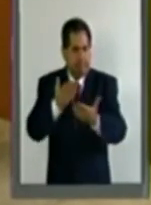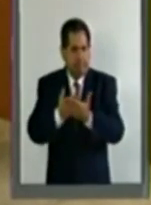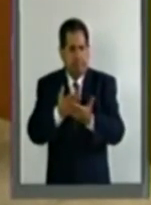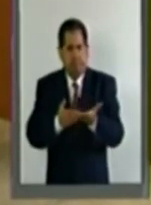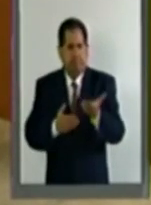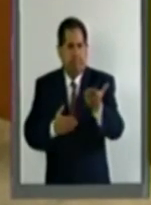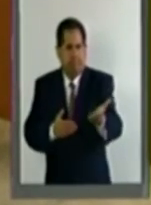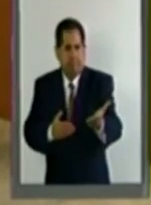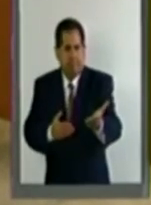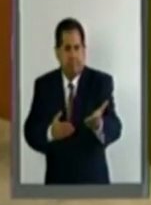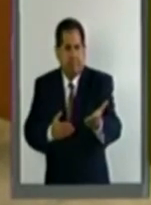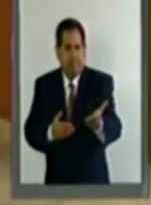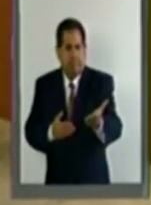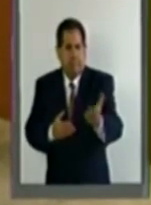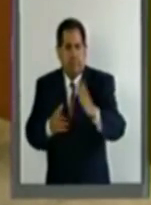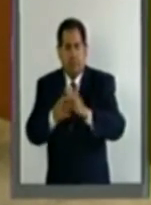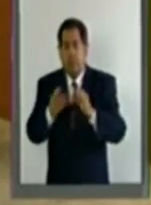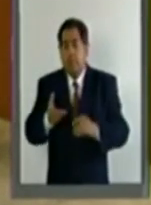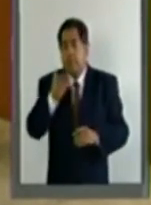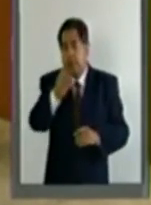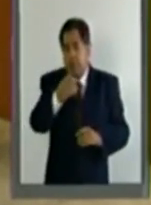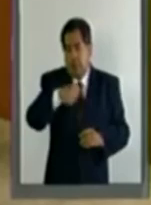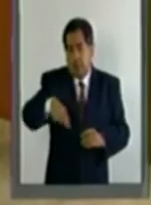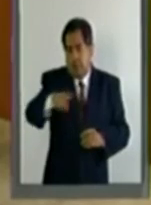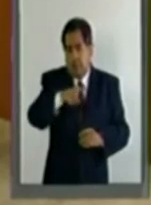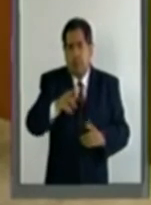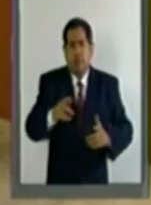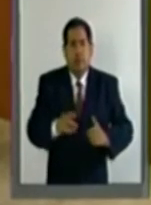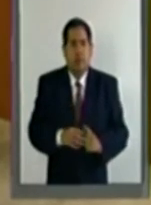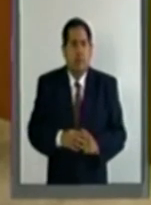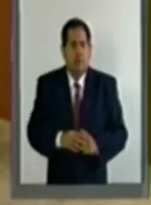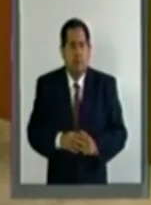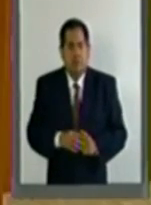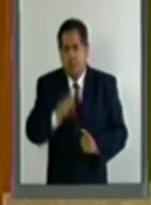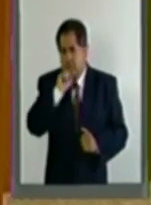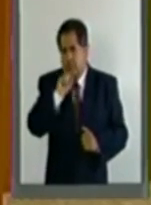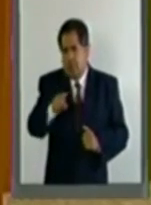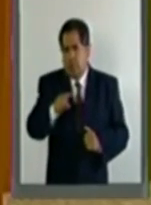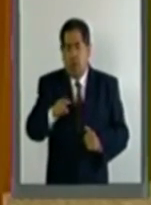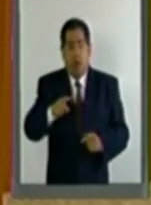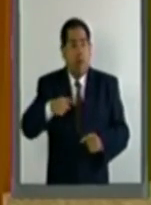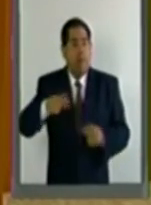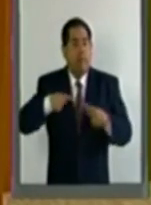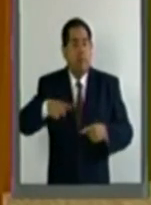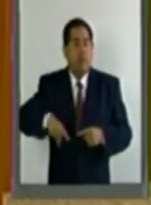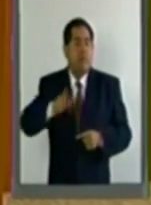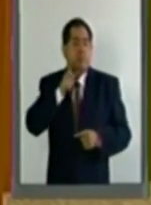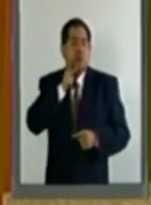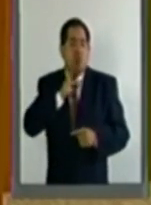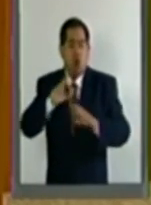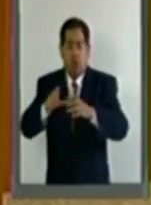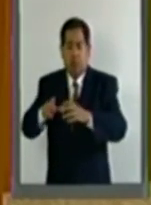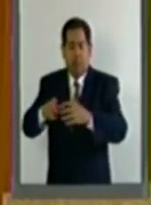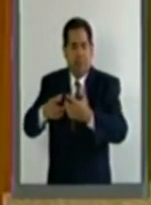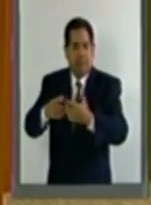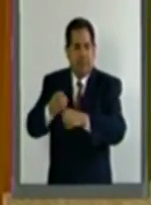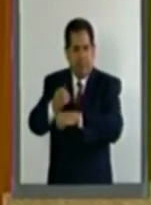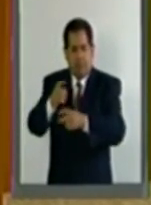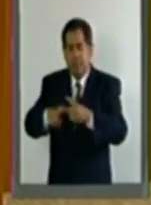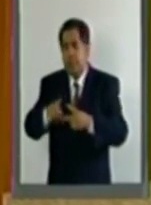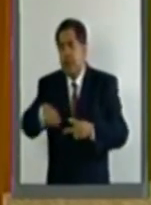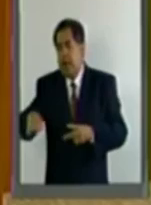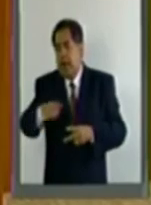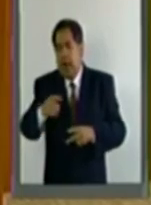presentado y solicito lo mismo a los petroleros, que a los